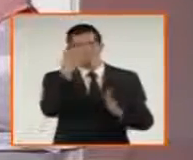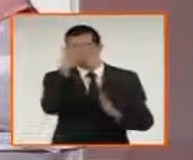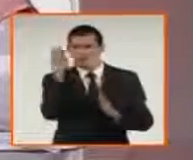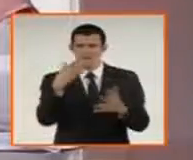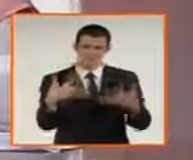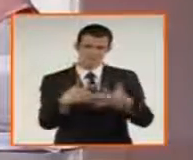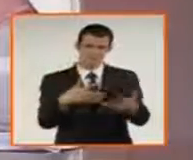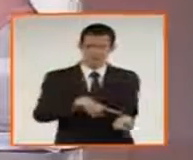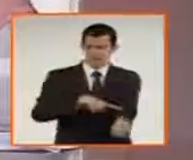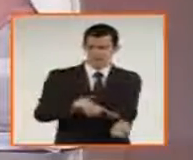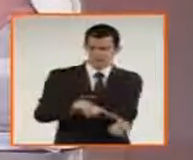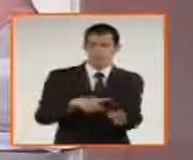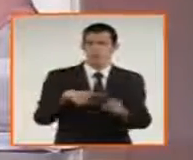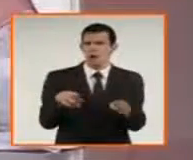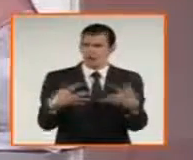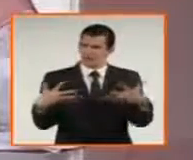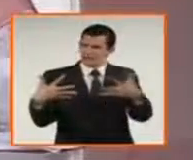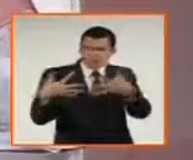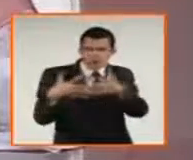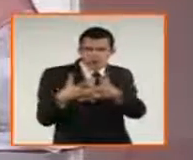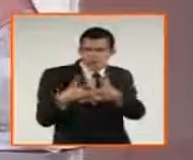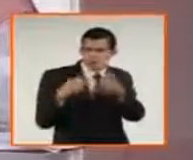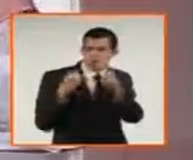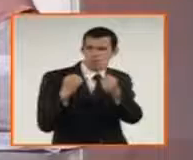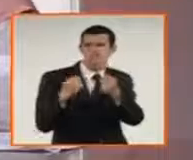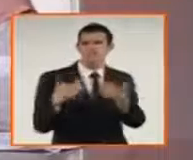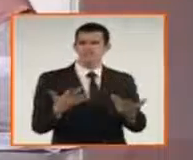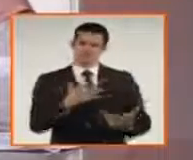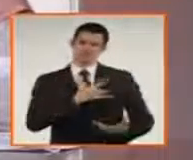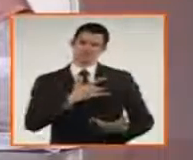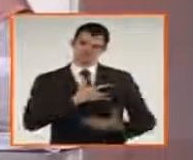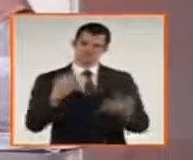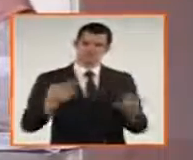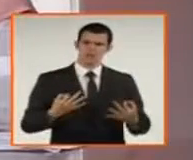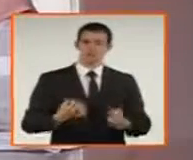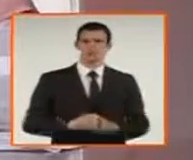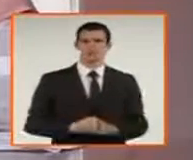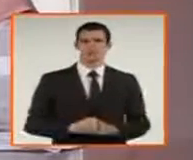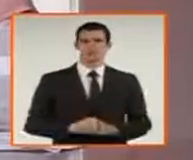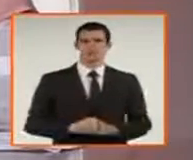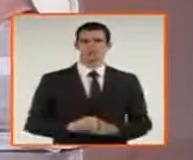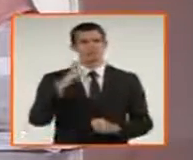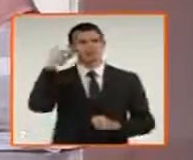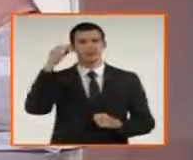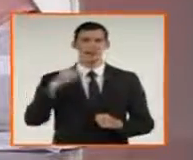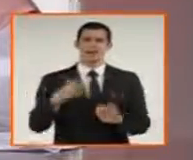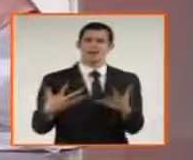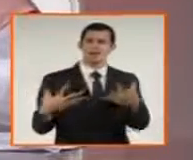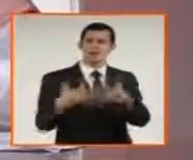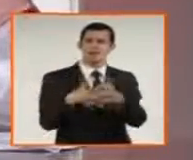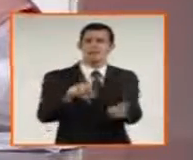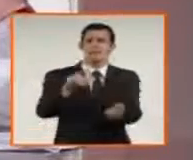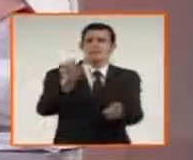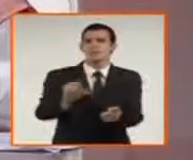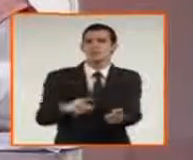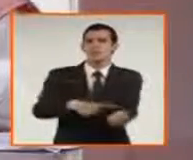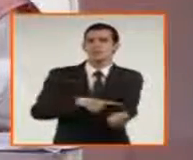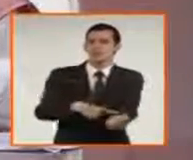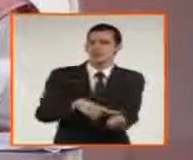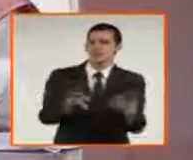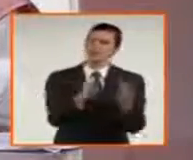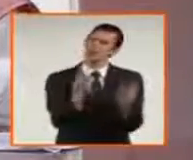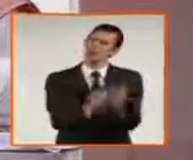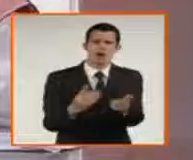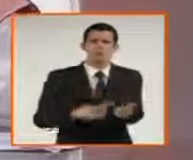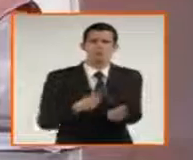emoción. Mientras que la familia biológica navega en la cavidad sanguínea, la familia afectiva trasciende los mares de la